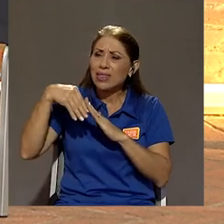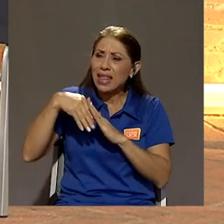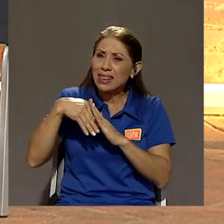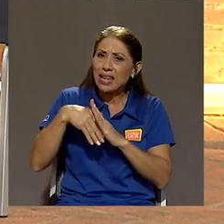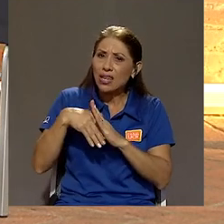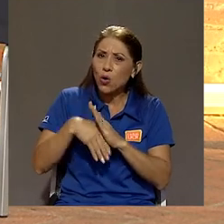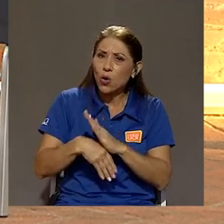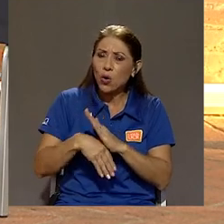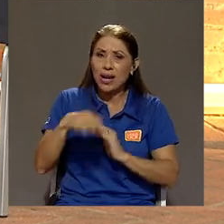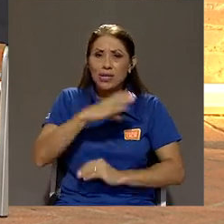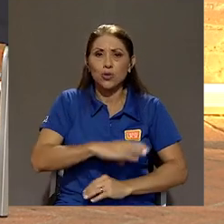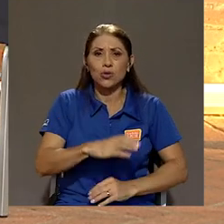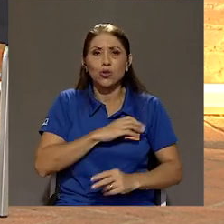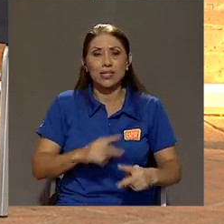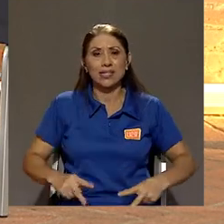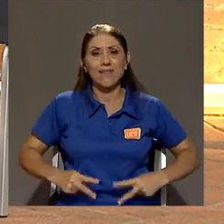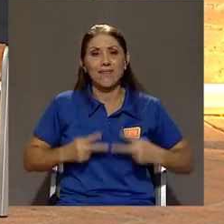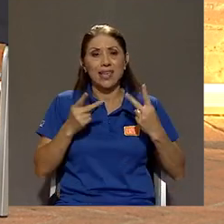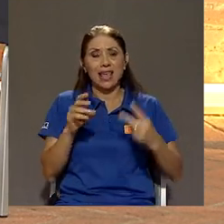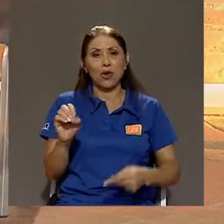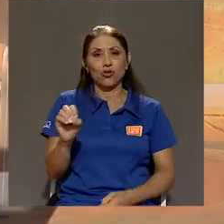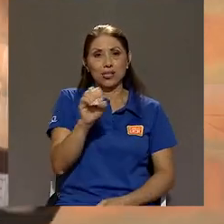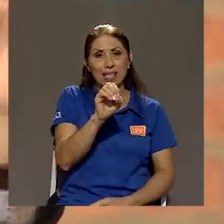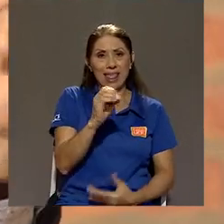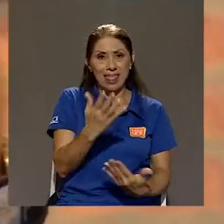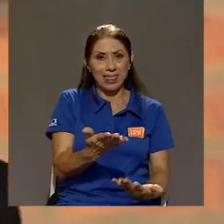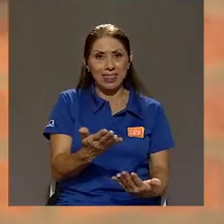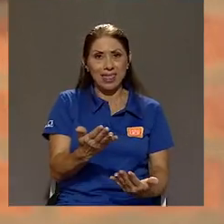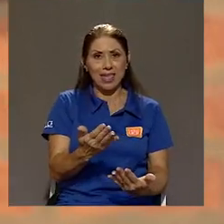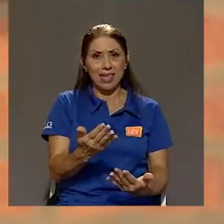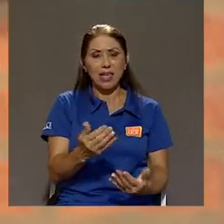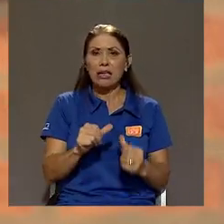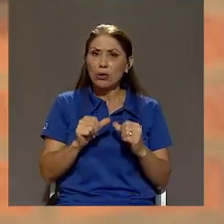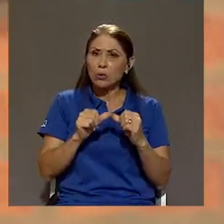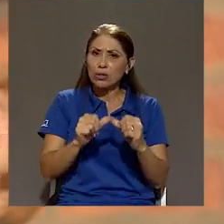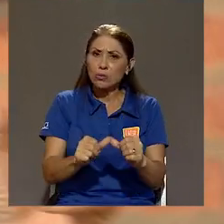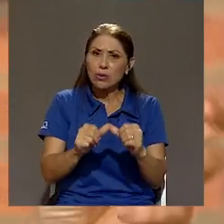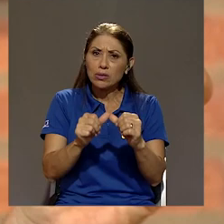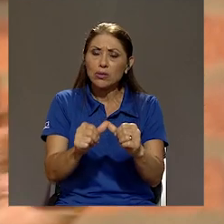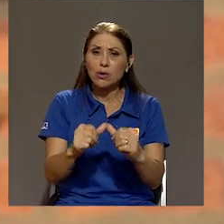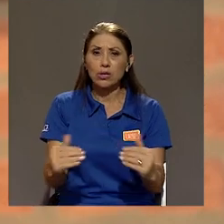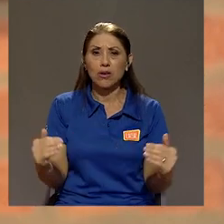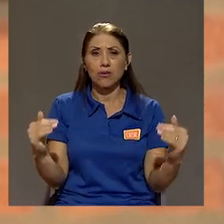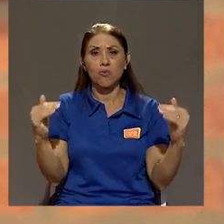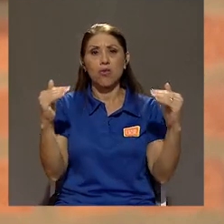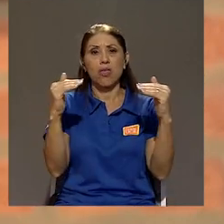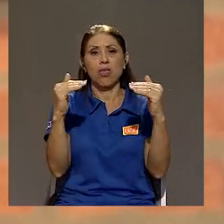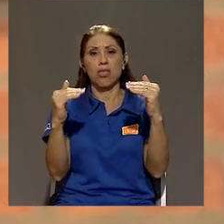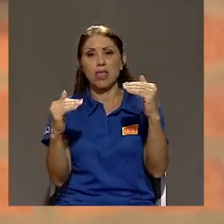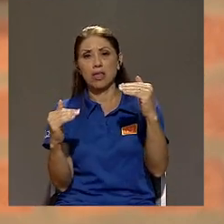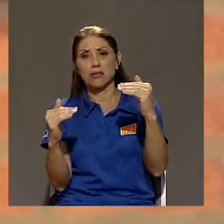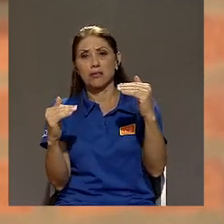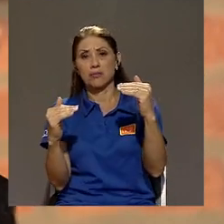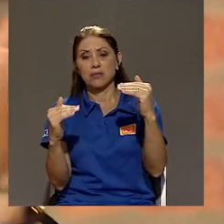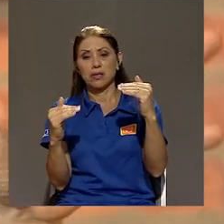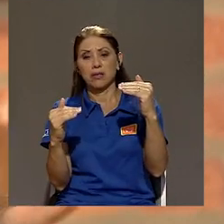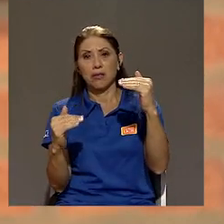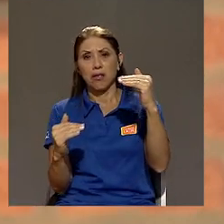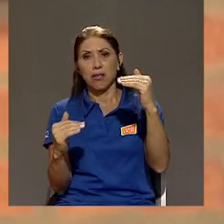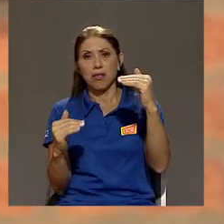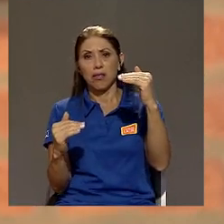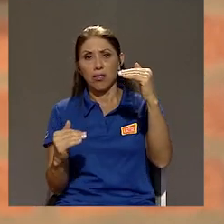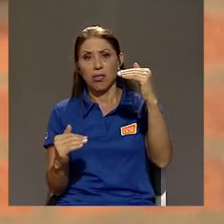de vida en Occidente, ¿verdad? La desigualdad se acentúa cada vez más, se ha